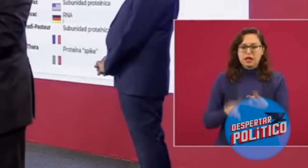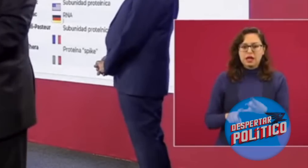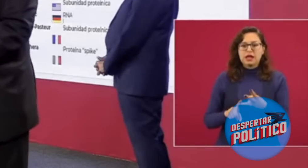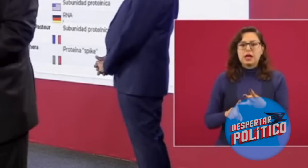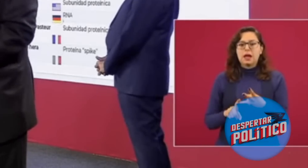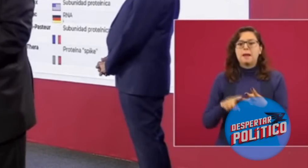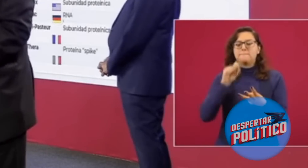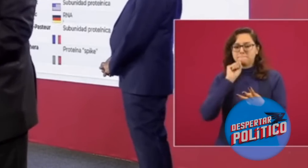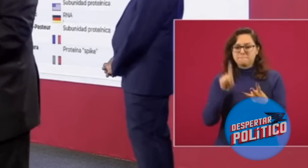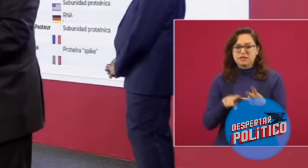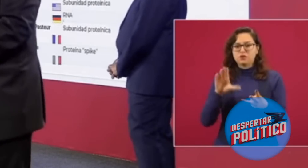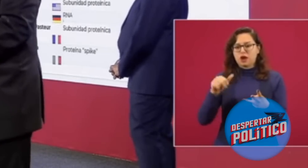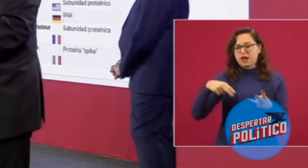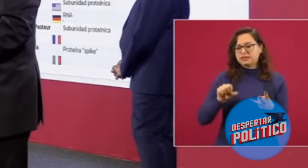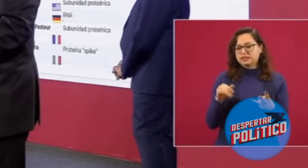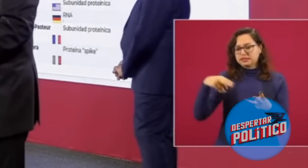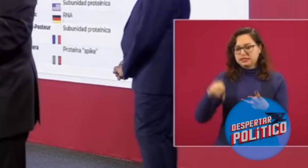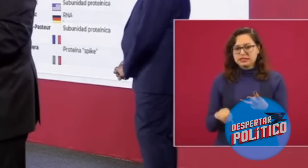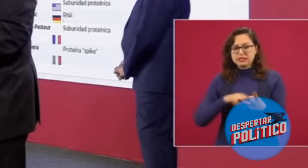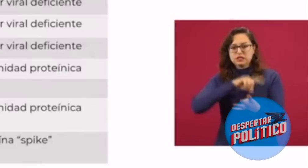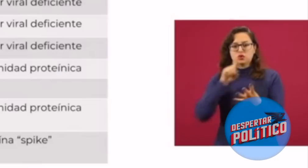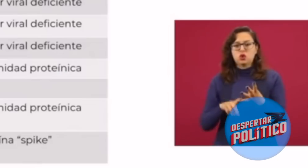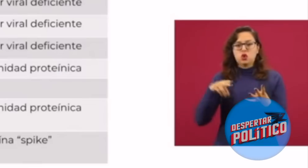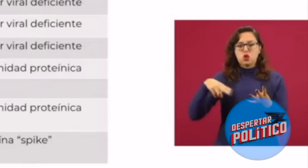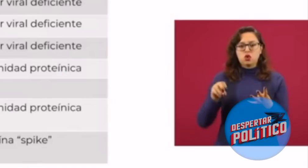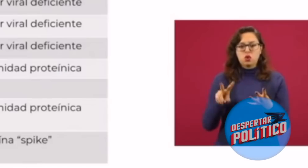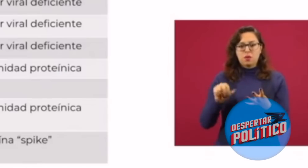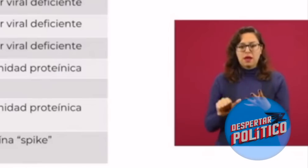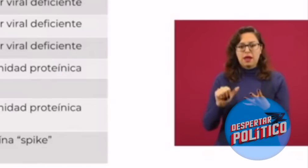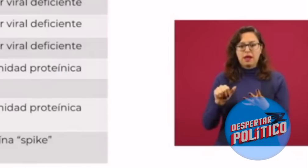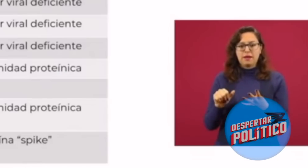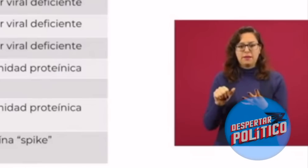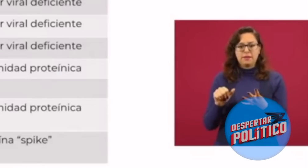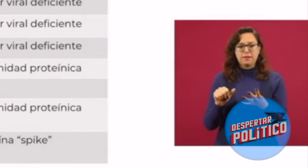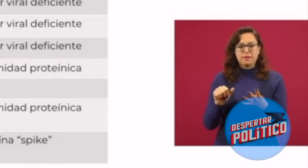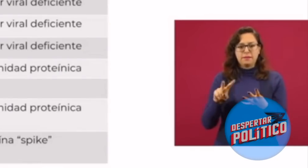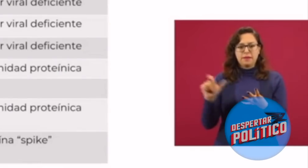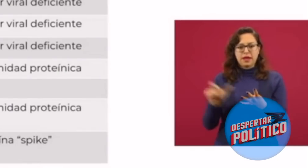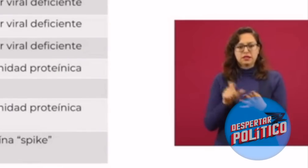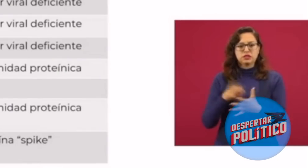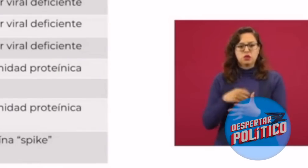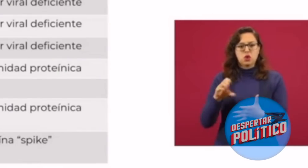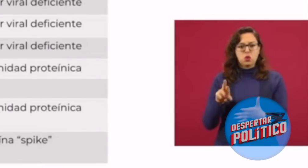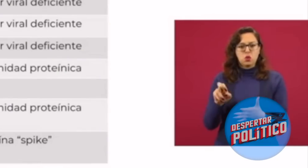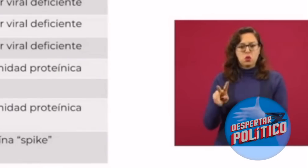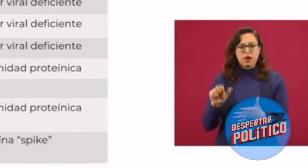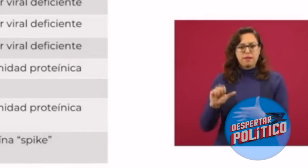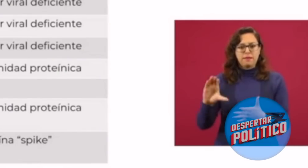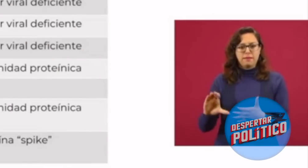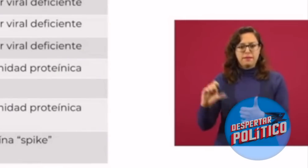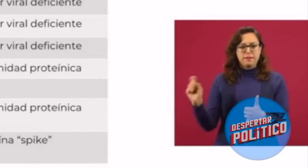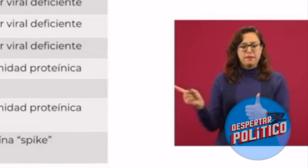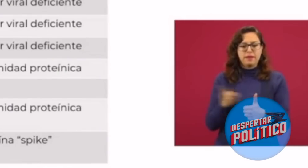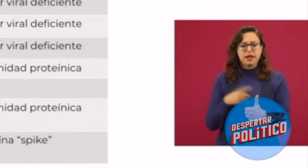se va a hacer fase 3 en México, Novavax, CureVac de Alemania, Sanofi Pasteur